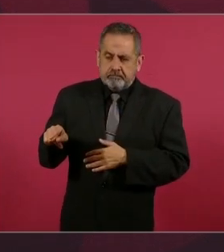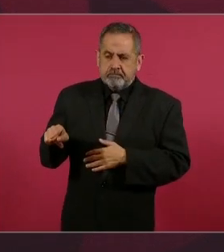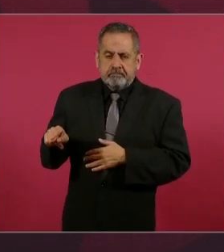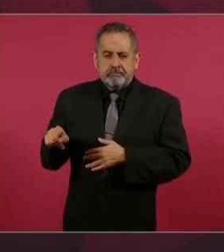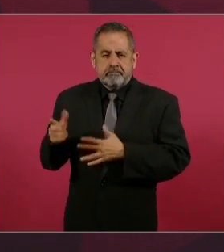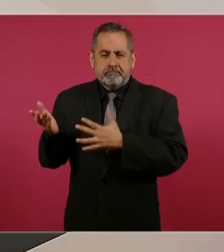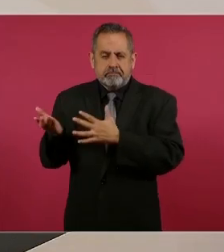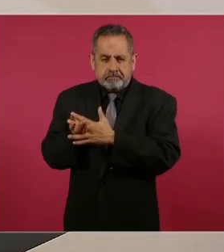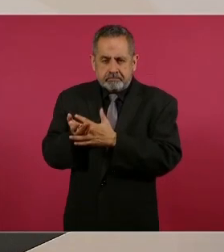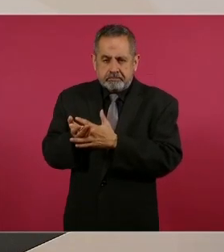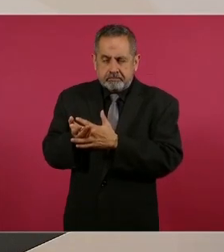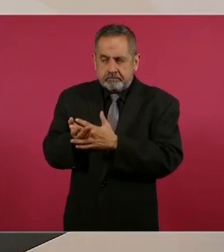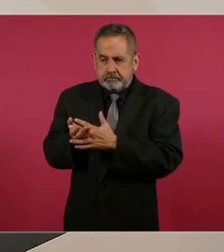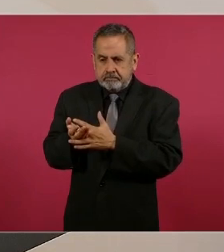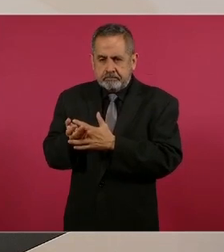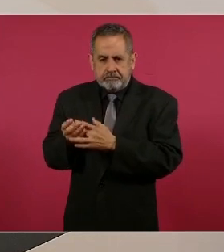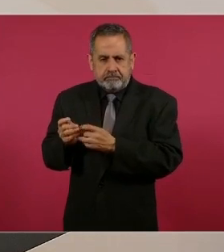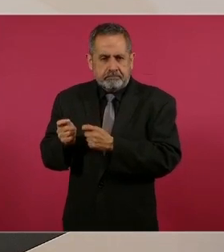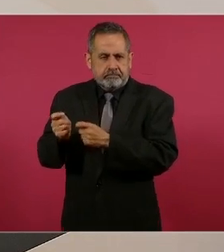para nada.